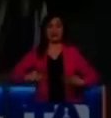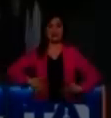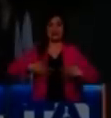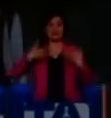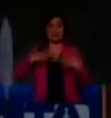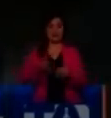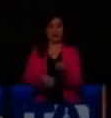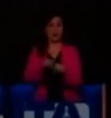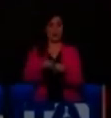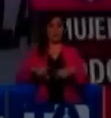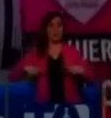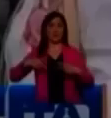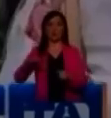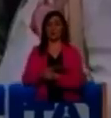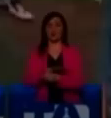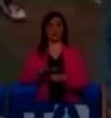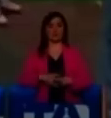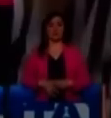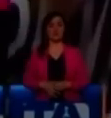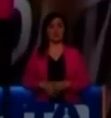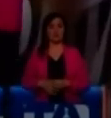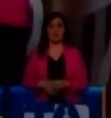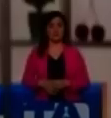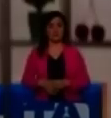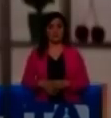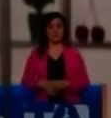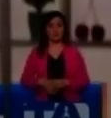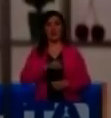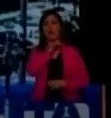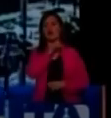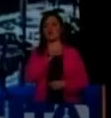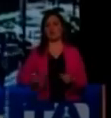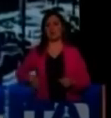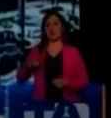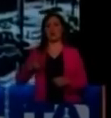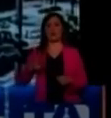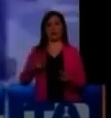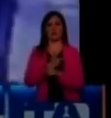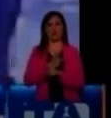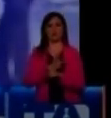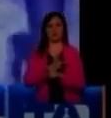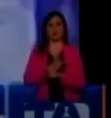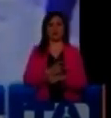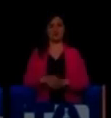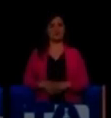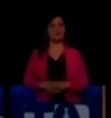y además para arruinarle completamente la vida, es peor que un delincuente armado, ¿no? Es más cobarde aún ese